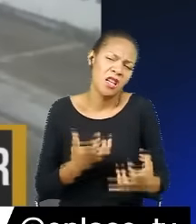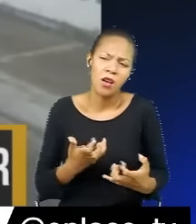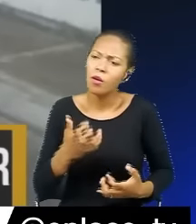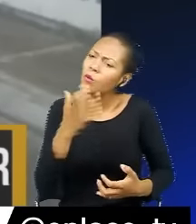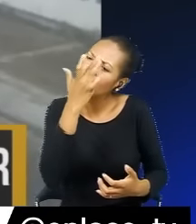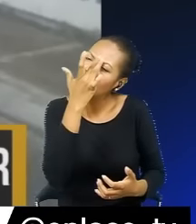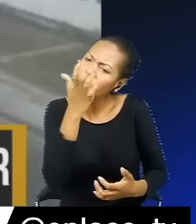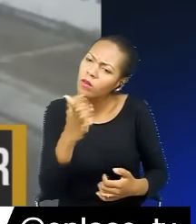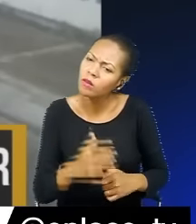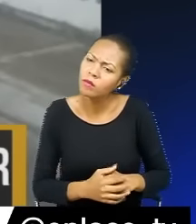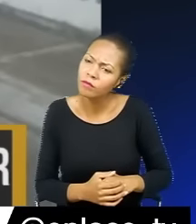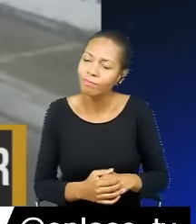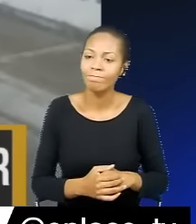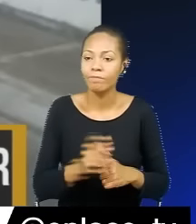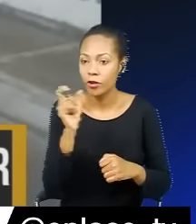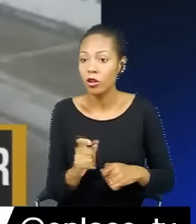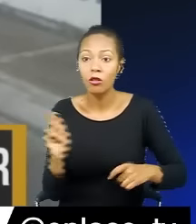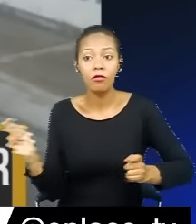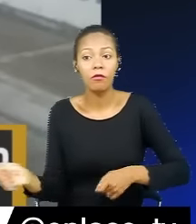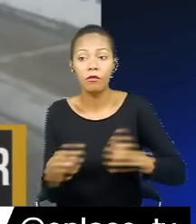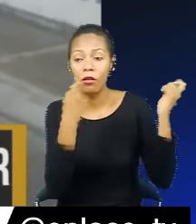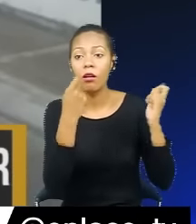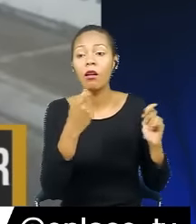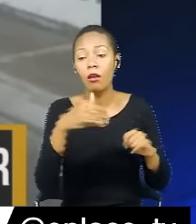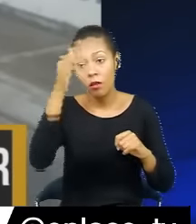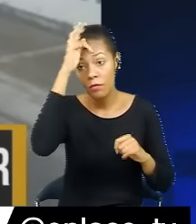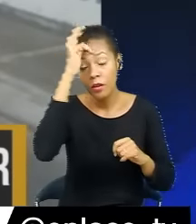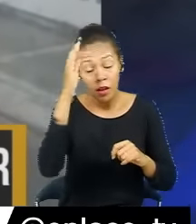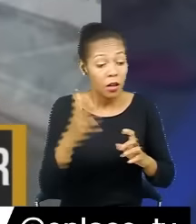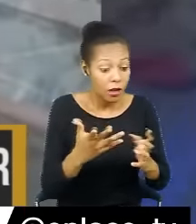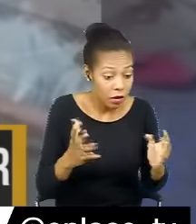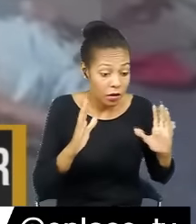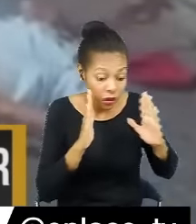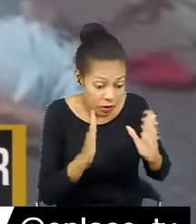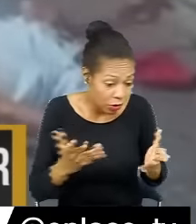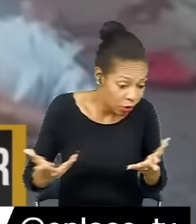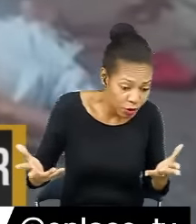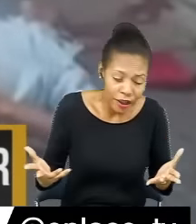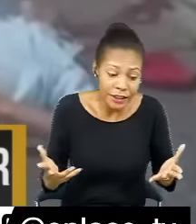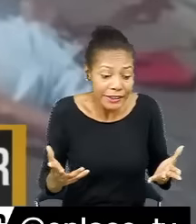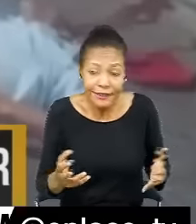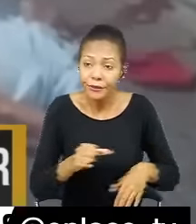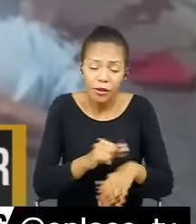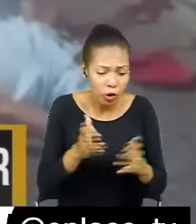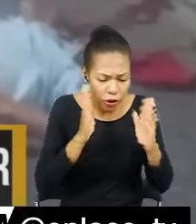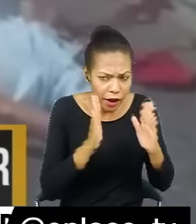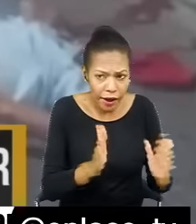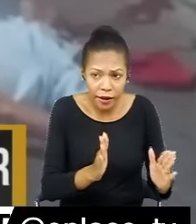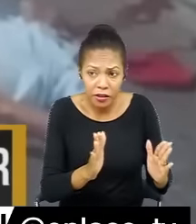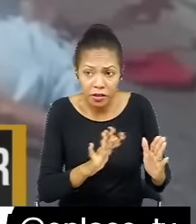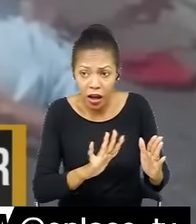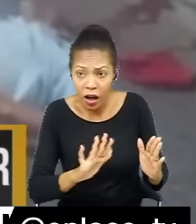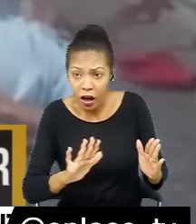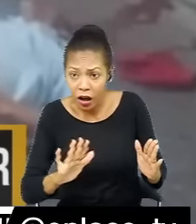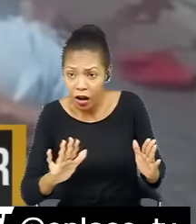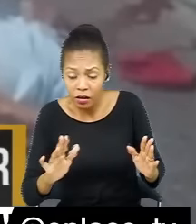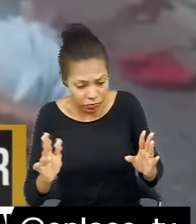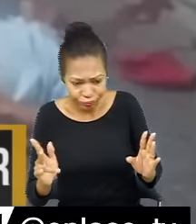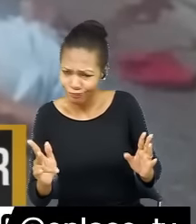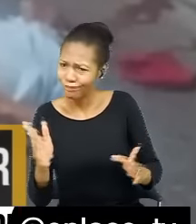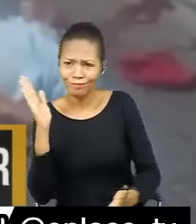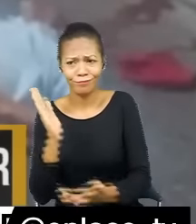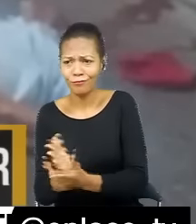de los hechos fue trasladada a un centro asistencial donde fue intervenida y luego de permanecer por varias horas en la unidad de cuidados intensivos falleció